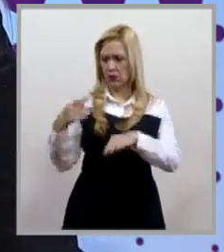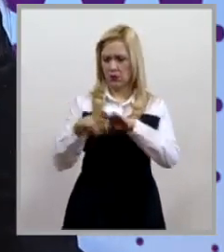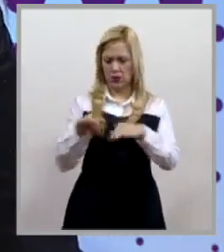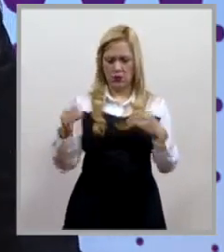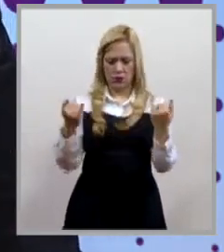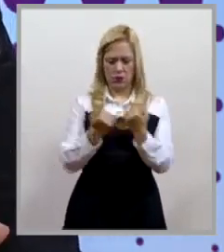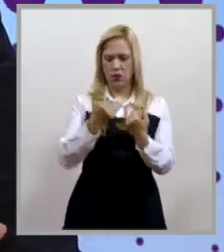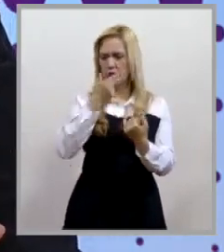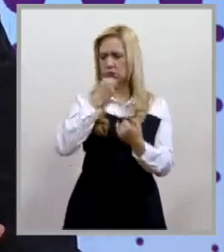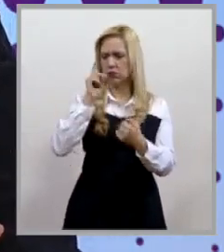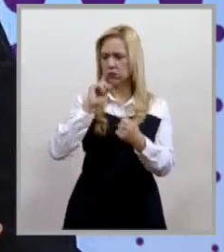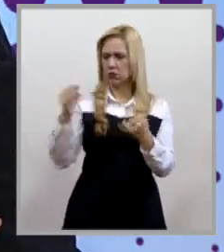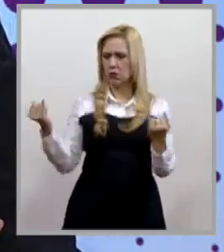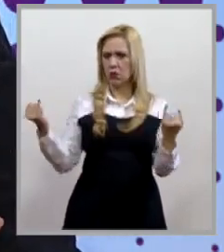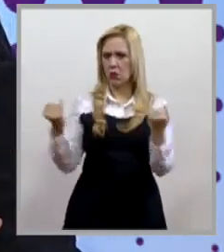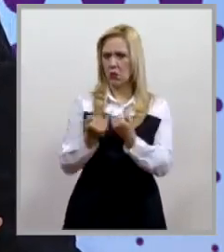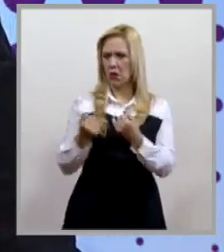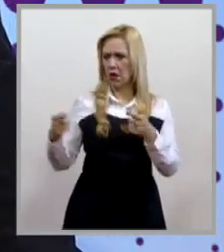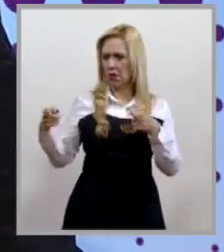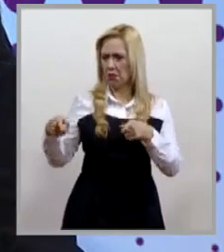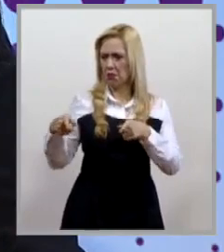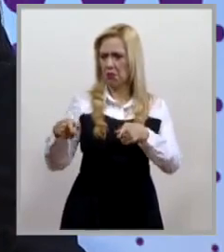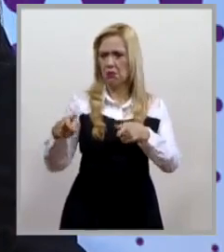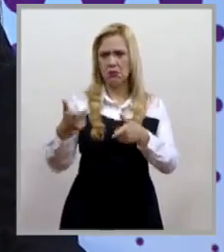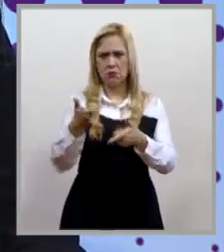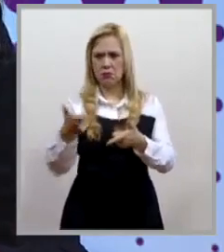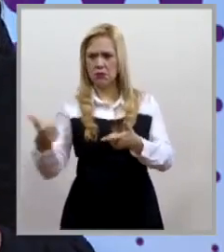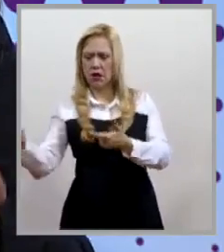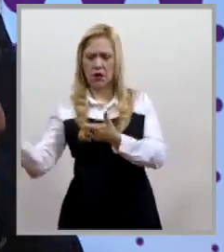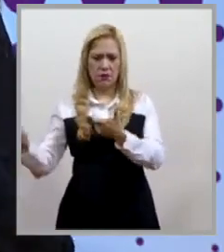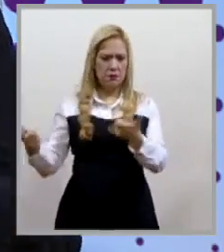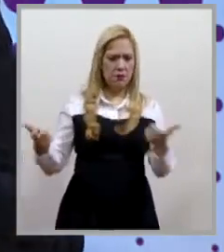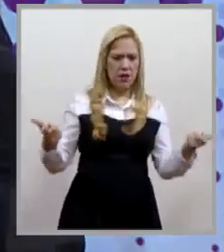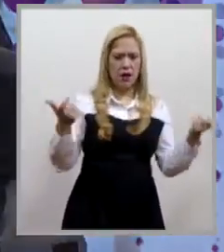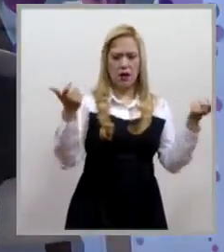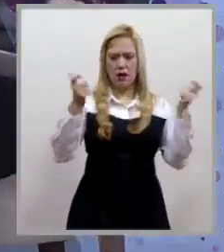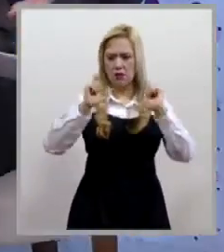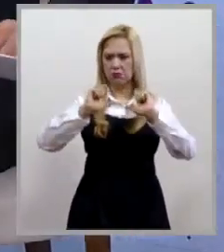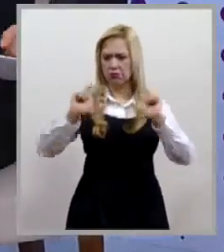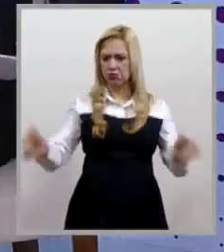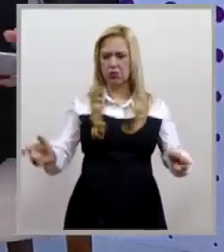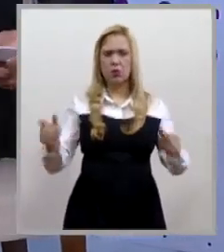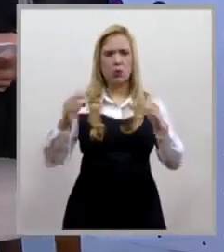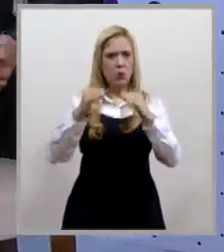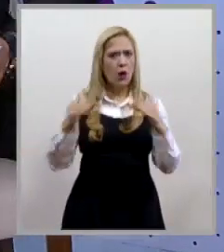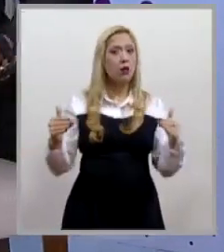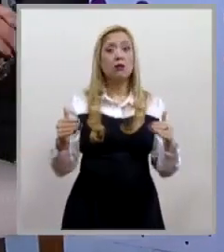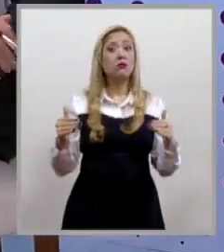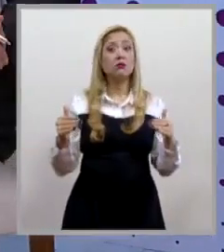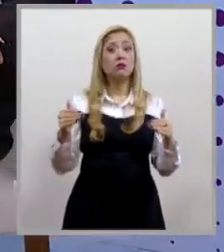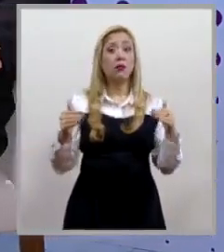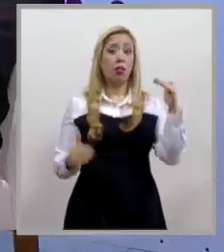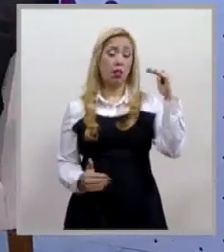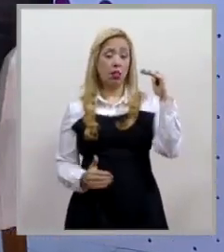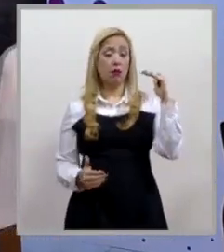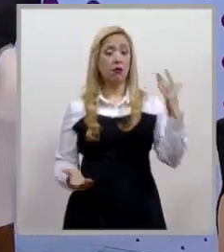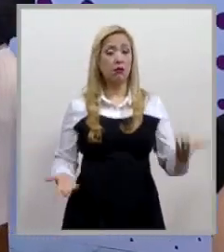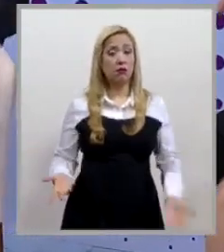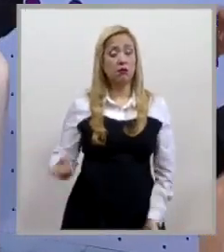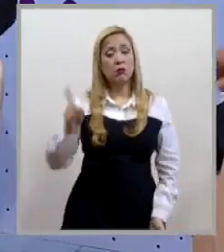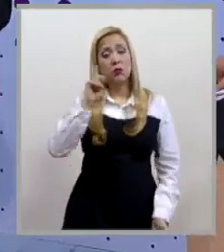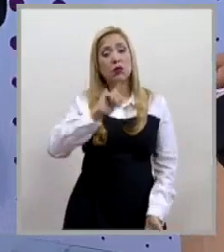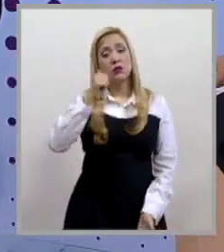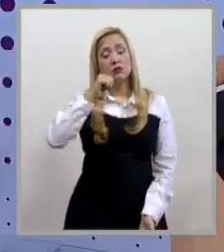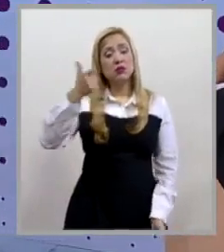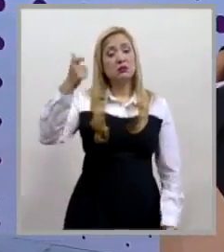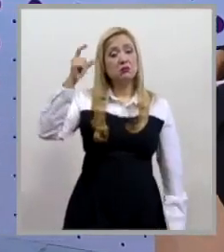pero las estadísticas han demostrado que las mujeres son altamente afectadas con una diferencia que